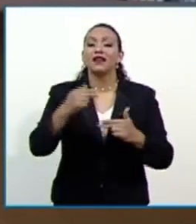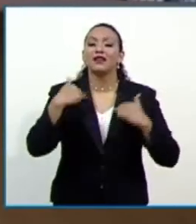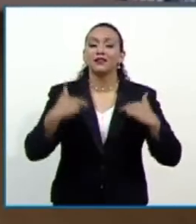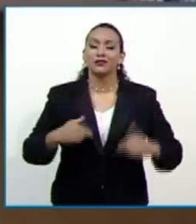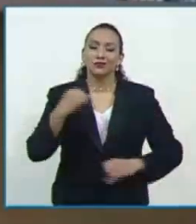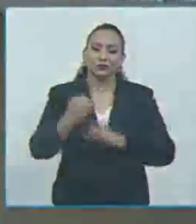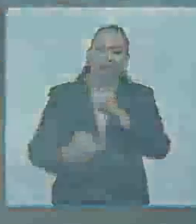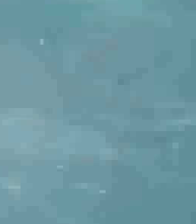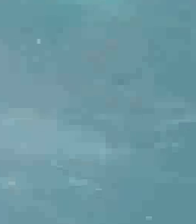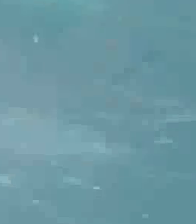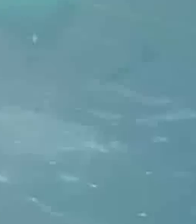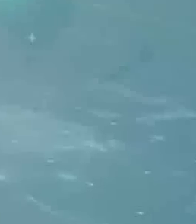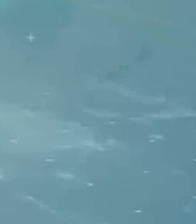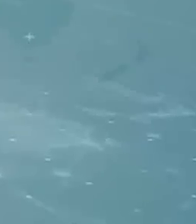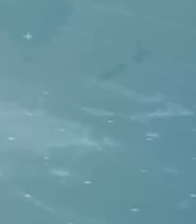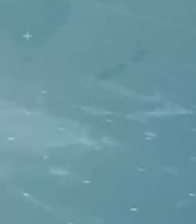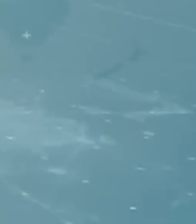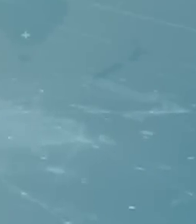Humanos.